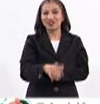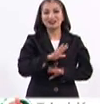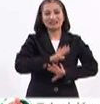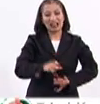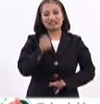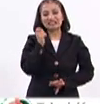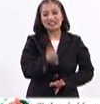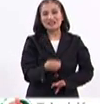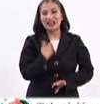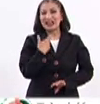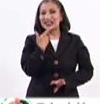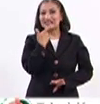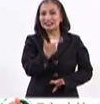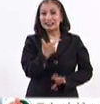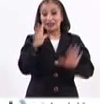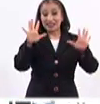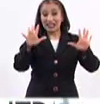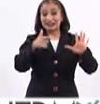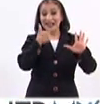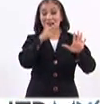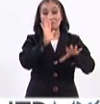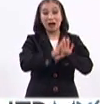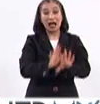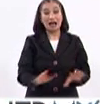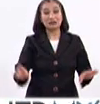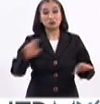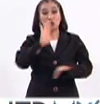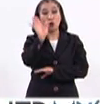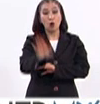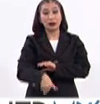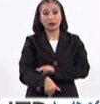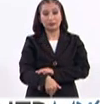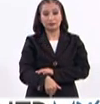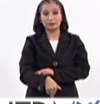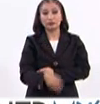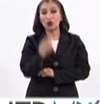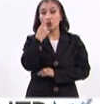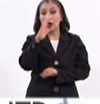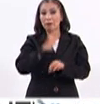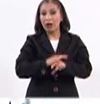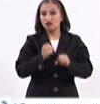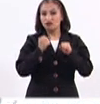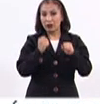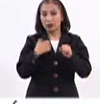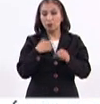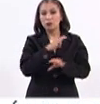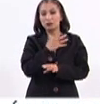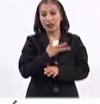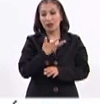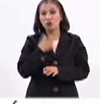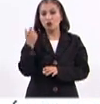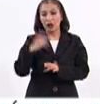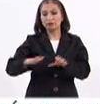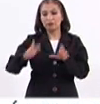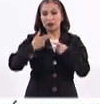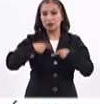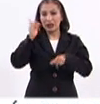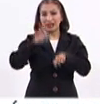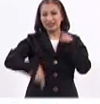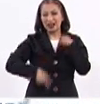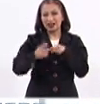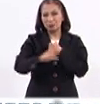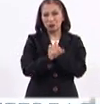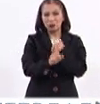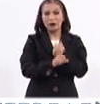ya representan 7 de las 10 principales causas de muerte. Una de las más potentes armas con las que cuenta una sociedad para combatir